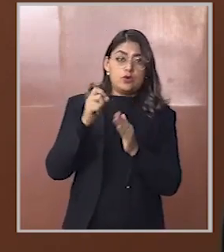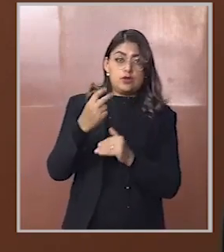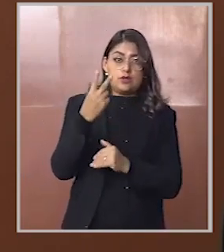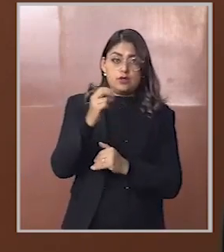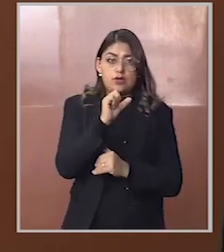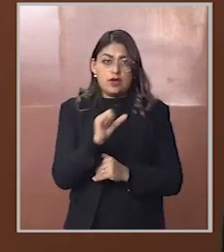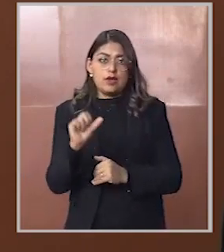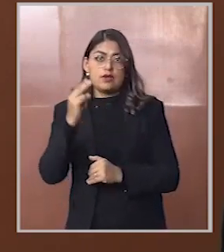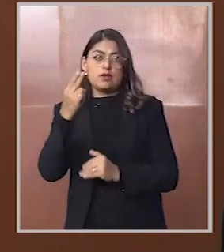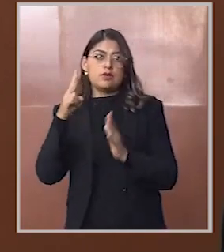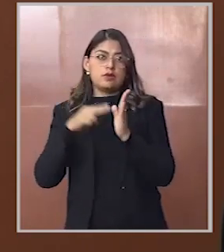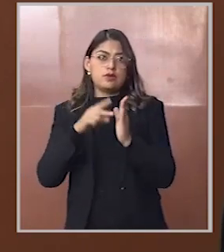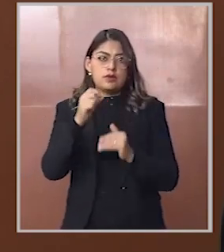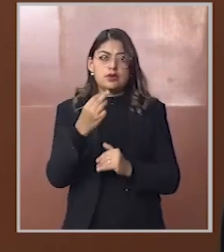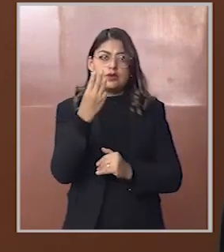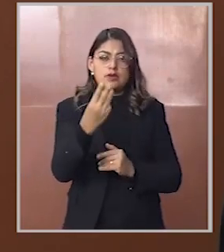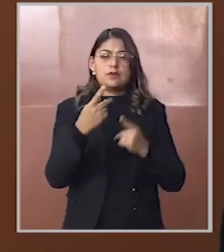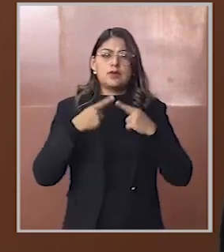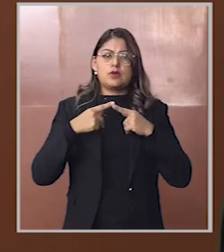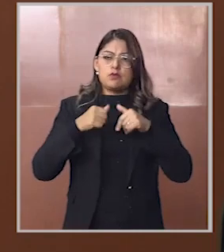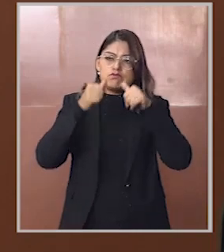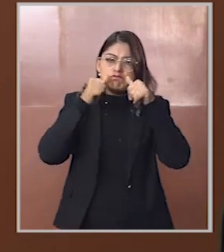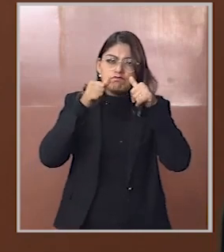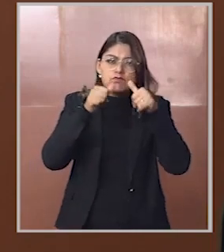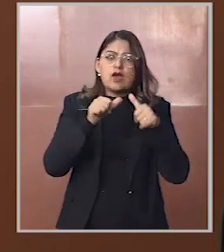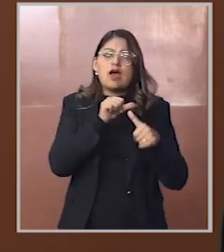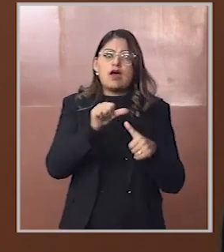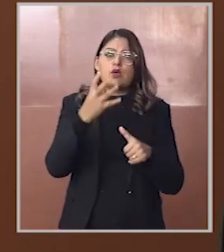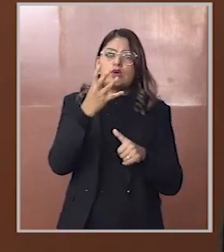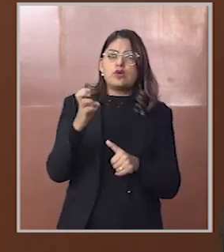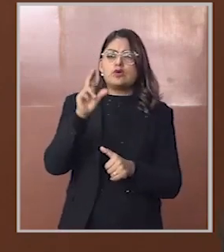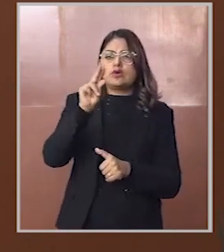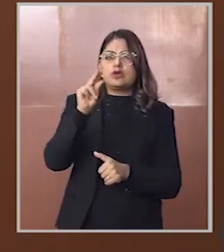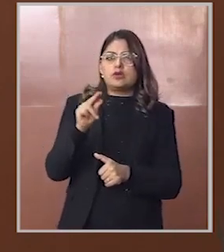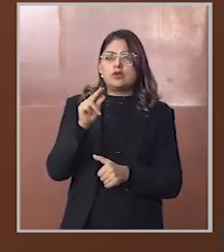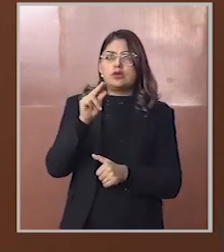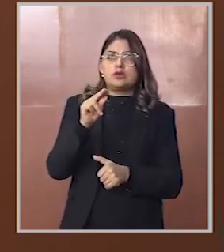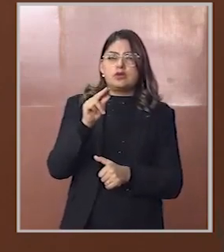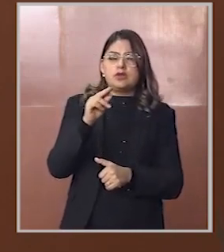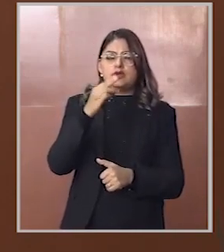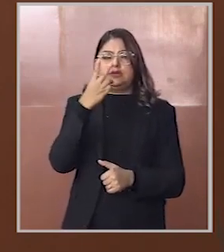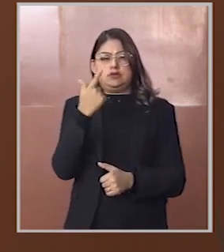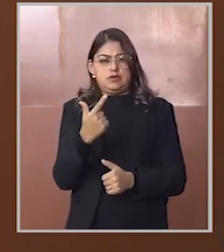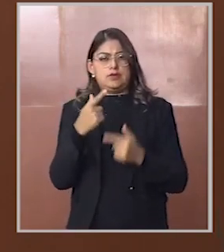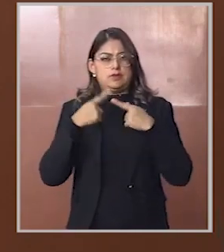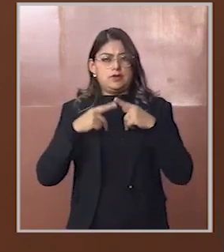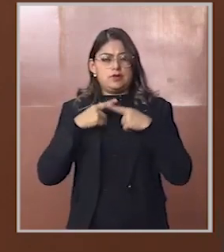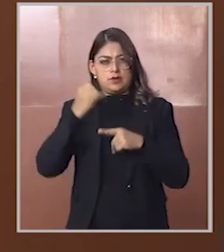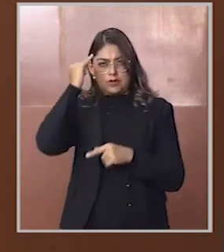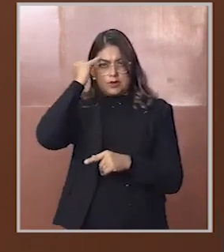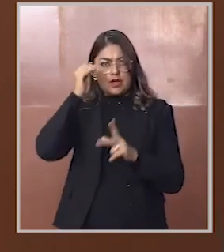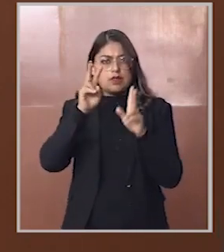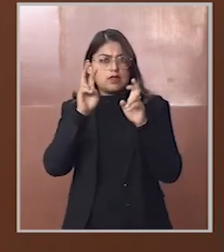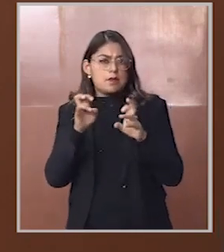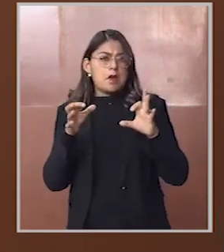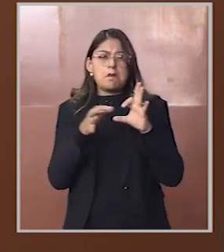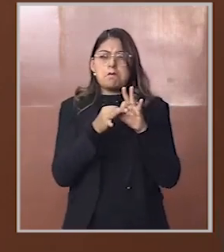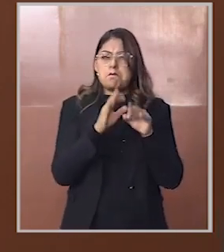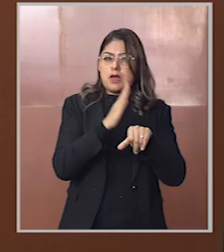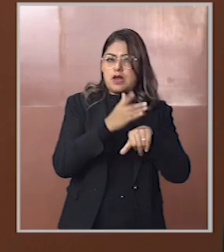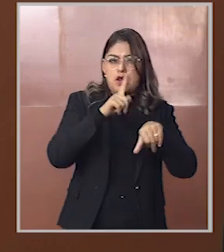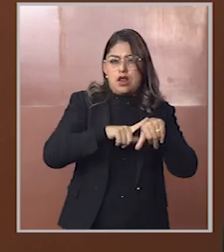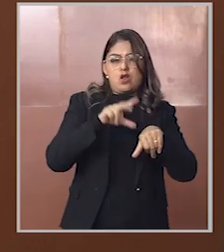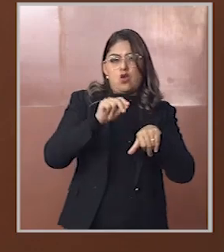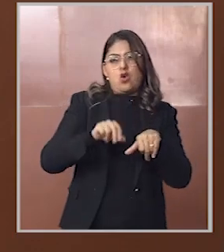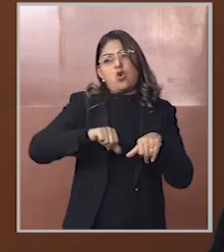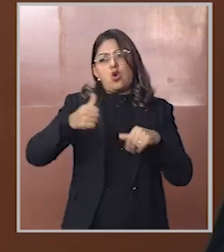a noviembre de 2023 se atendieron a 480 personas indígenas en asuntos del orden no penal